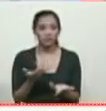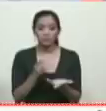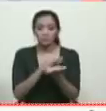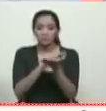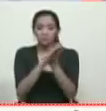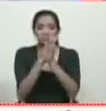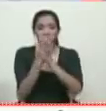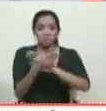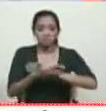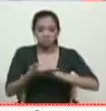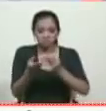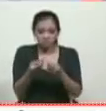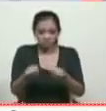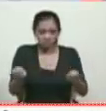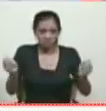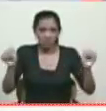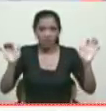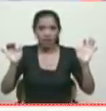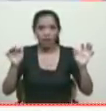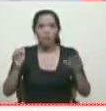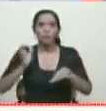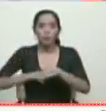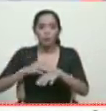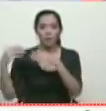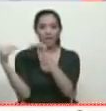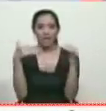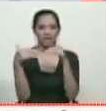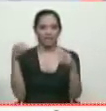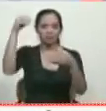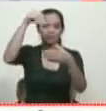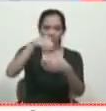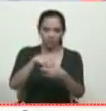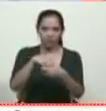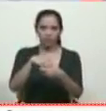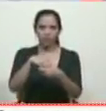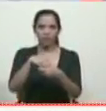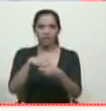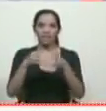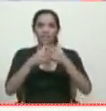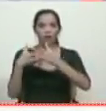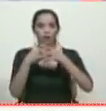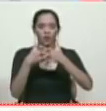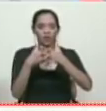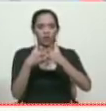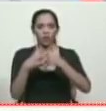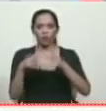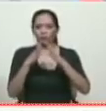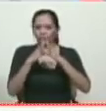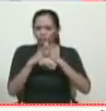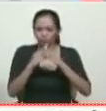devastada por la operación de guerra que metieron allí, que metió el imperio con todo su poderío,